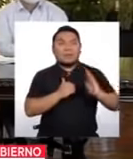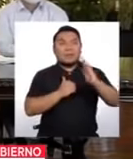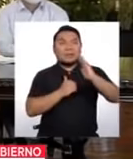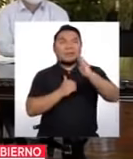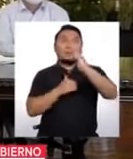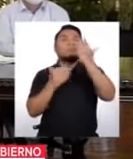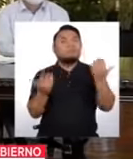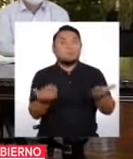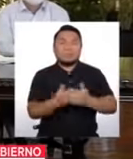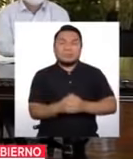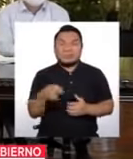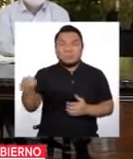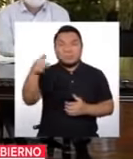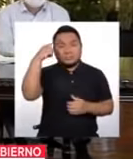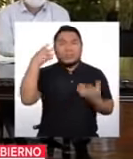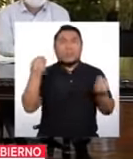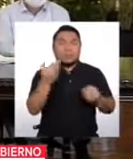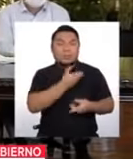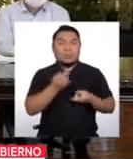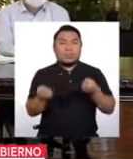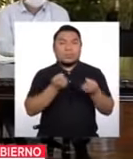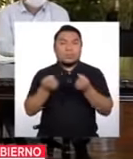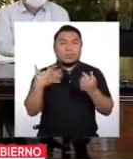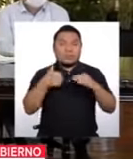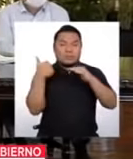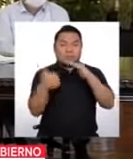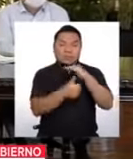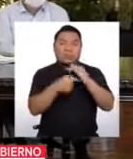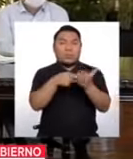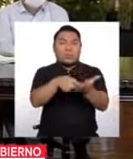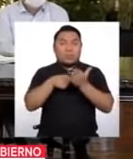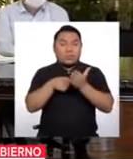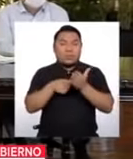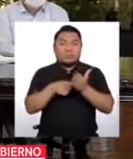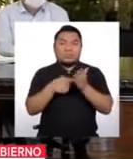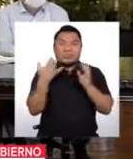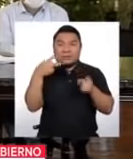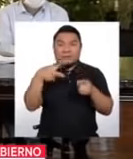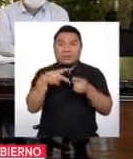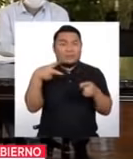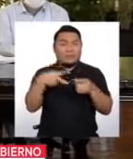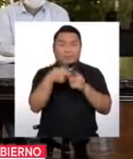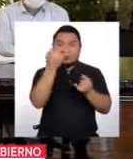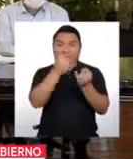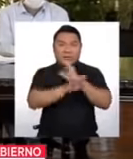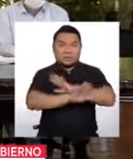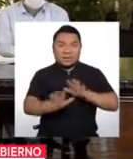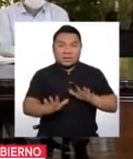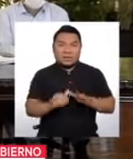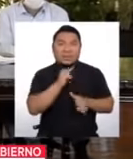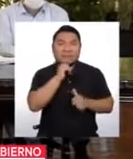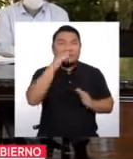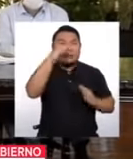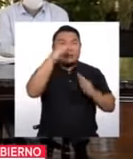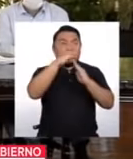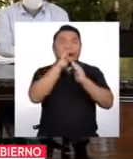de gobierno culminar esta etapa de estricto aislamiento sin haber alcanzado el pico de contagios?